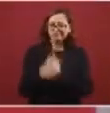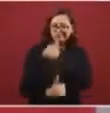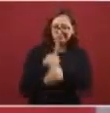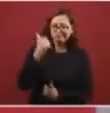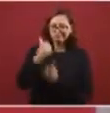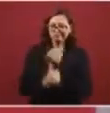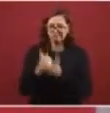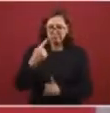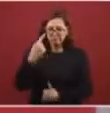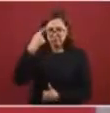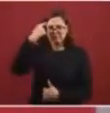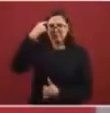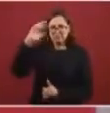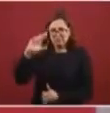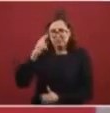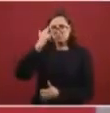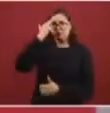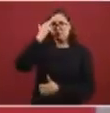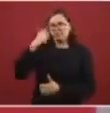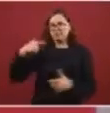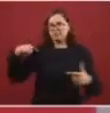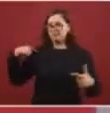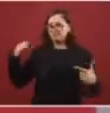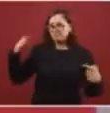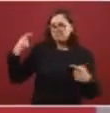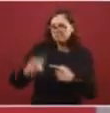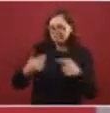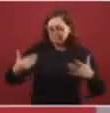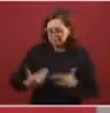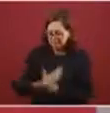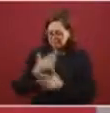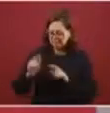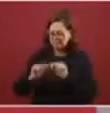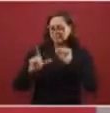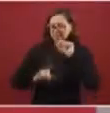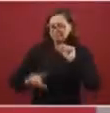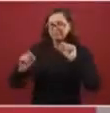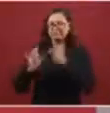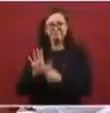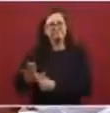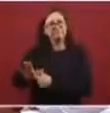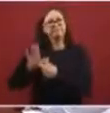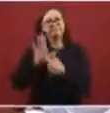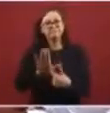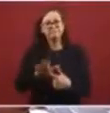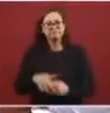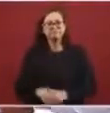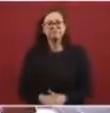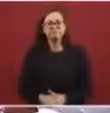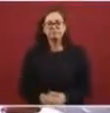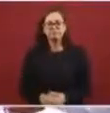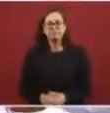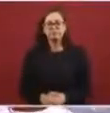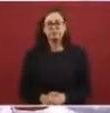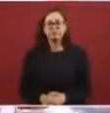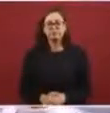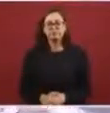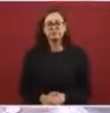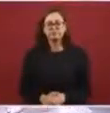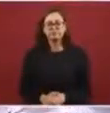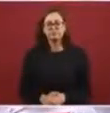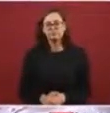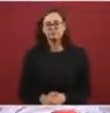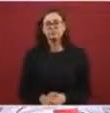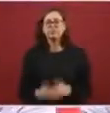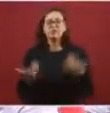competencia, recordando de dónde vienen y qué es lo que desean para nuestro país. La dignidad nacional que está representada en